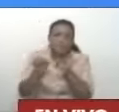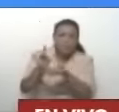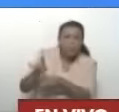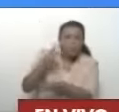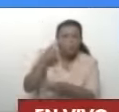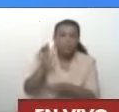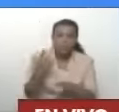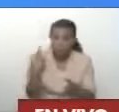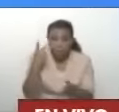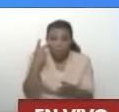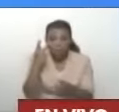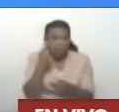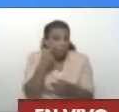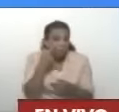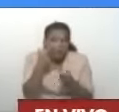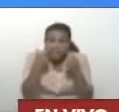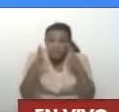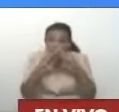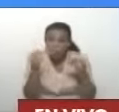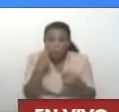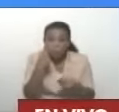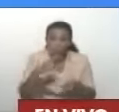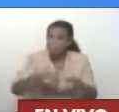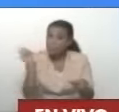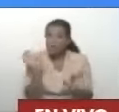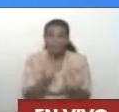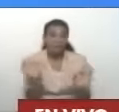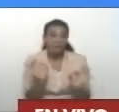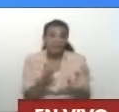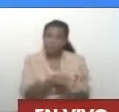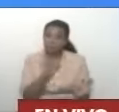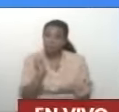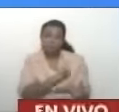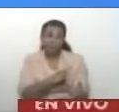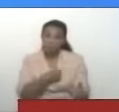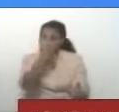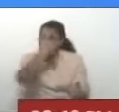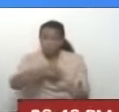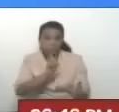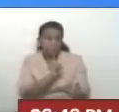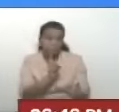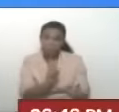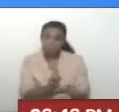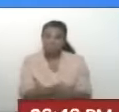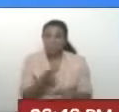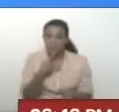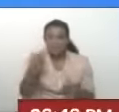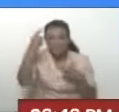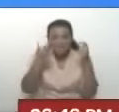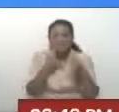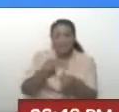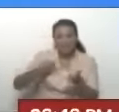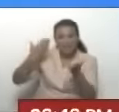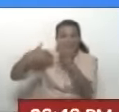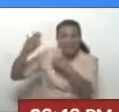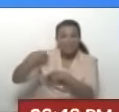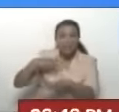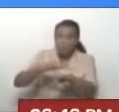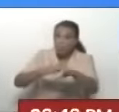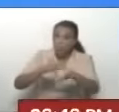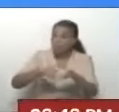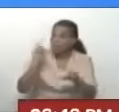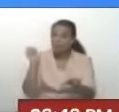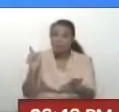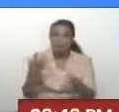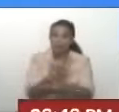lunes, yo quiero estar ahí. Quiero estar en todas, no me saquen del juego. Así es, presidente. Mucho... Así nos decía Chávez a nosotros. Muchachos, no me